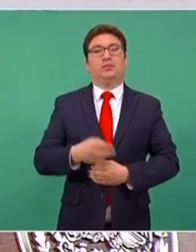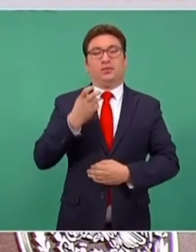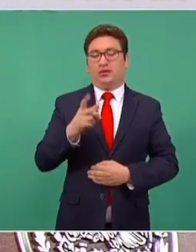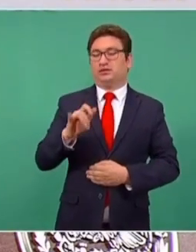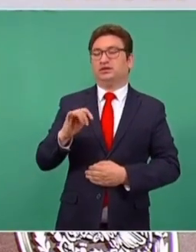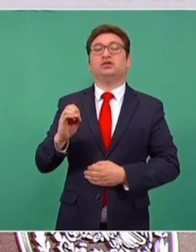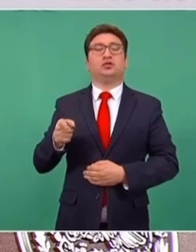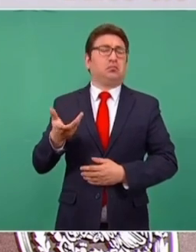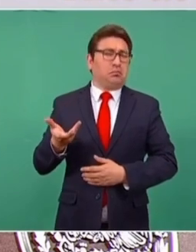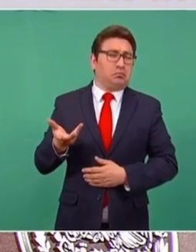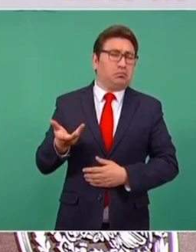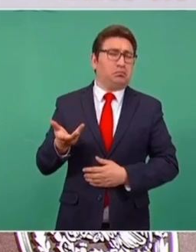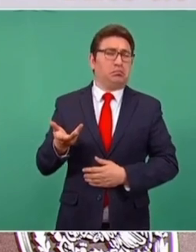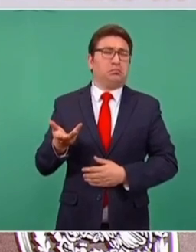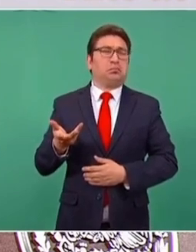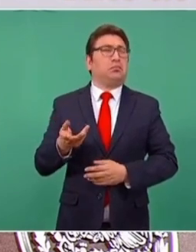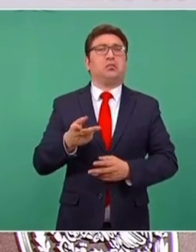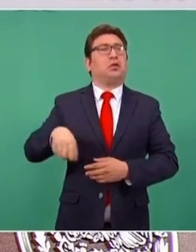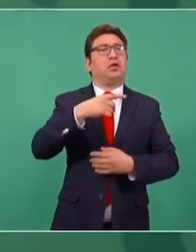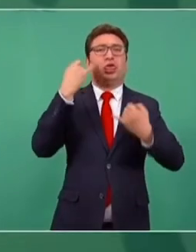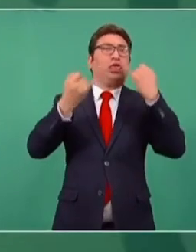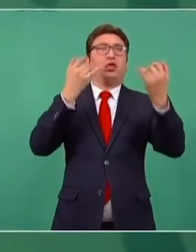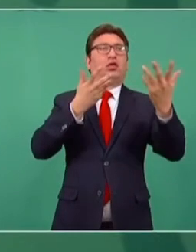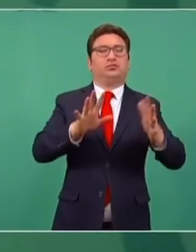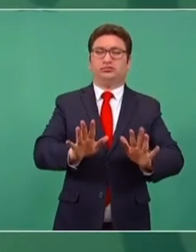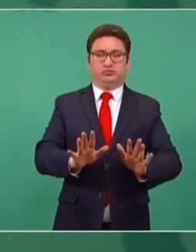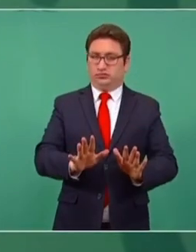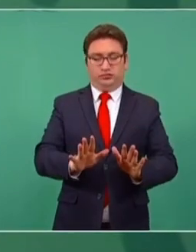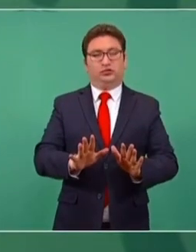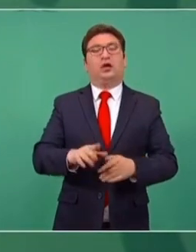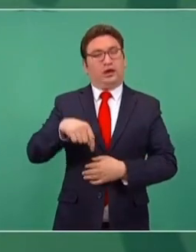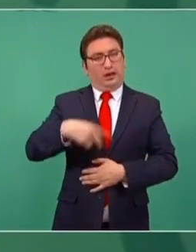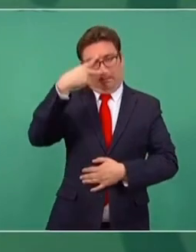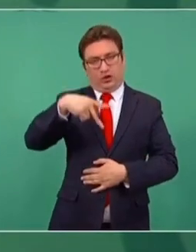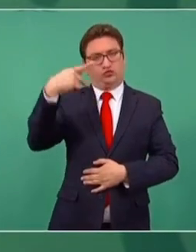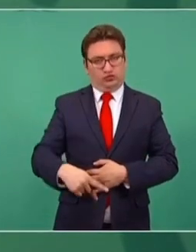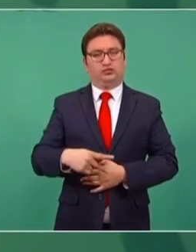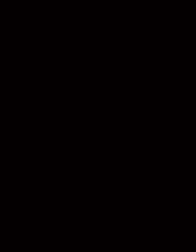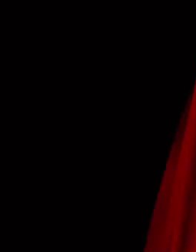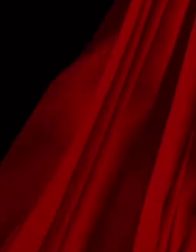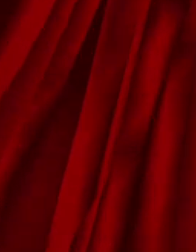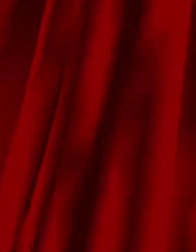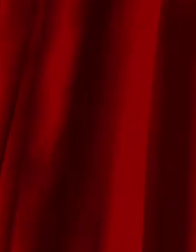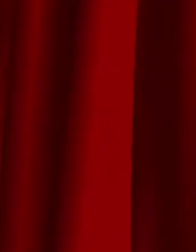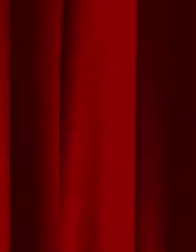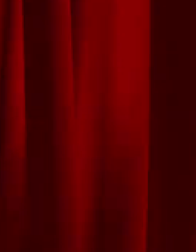lo de litio, que no se hagan ilusiones. Va a quedar en manos de México. Va a quedar en México. Sí.